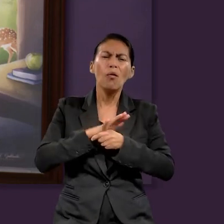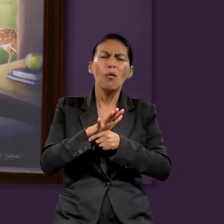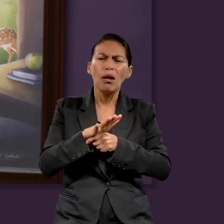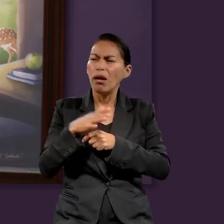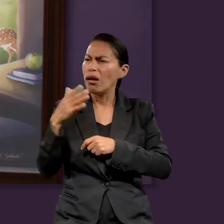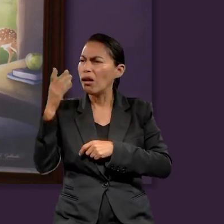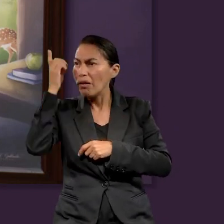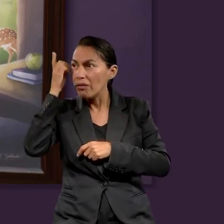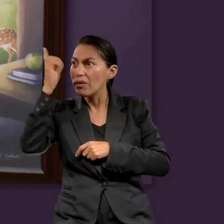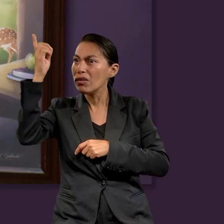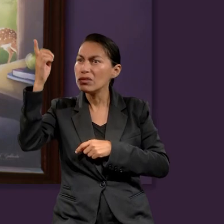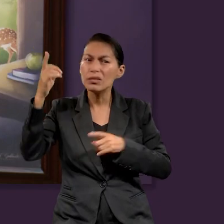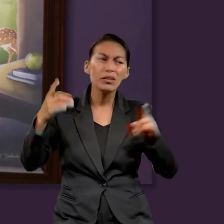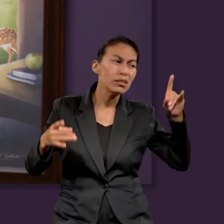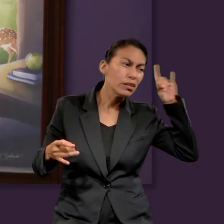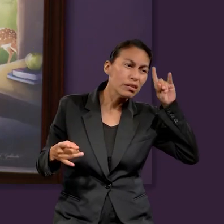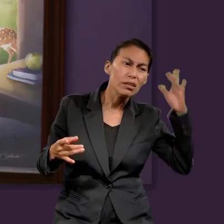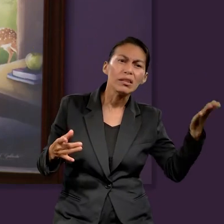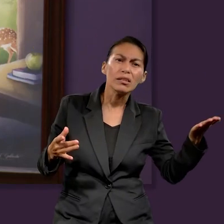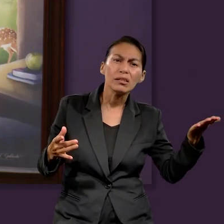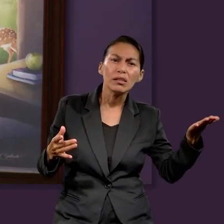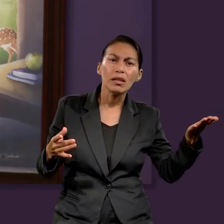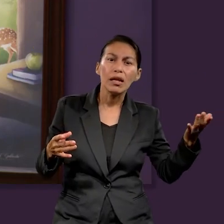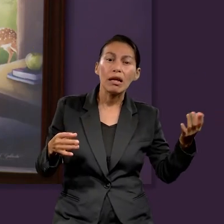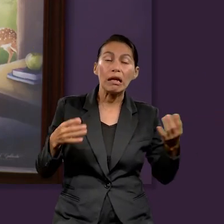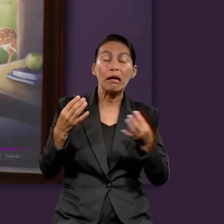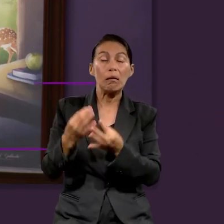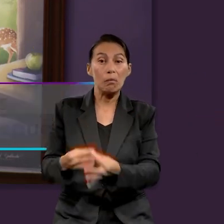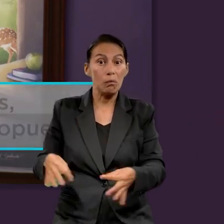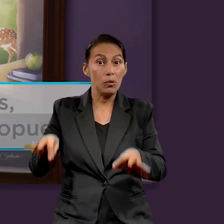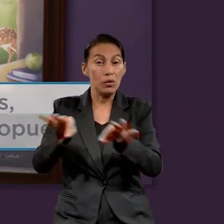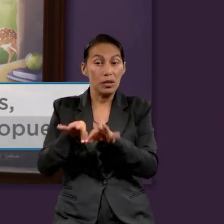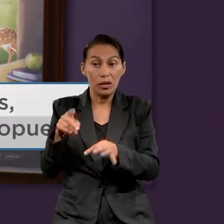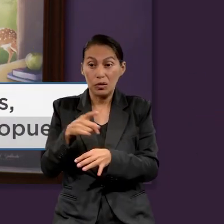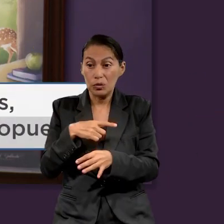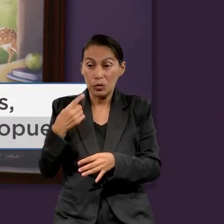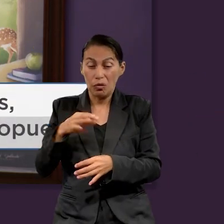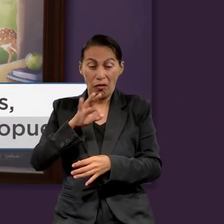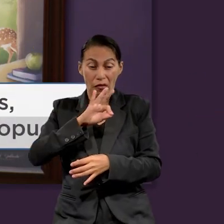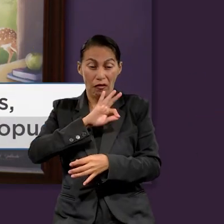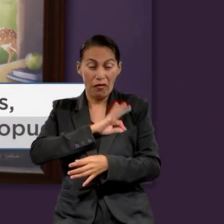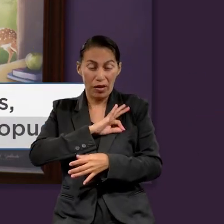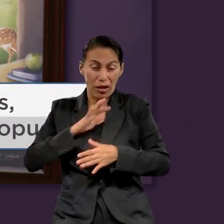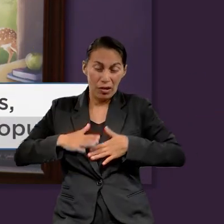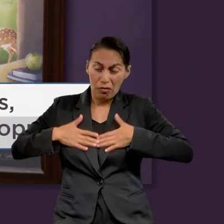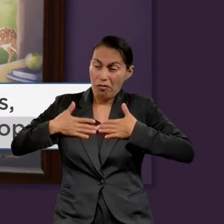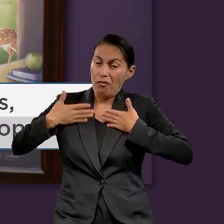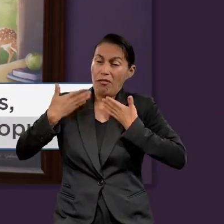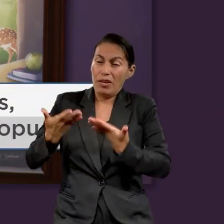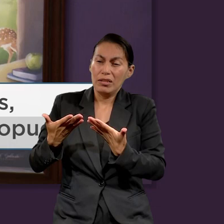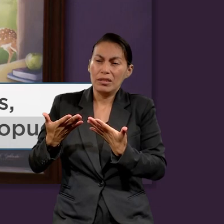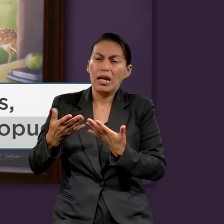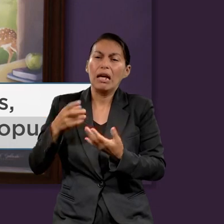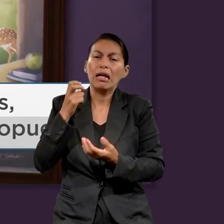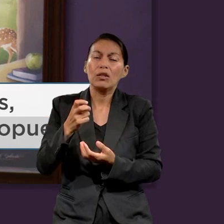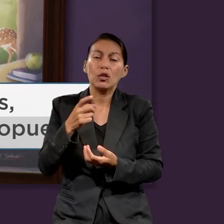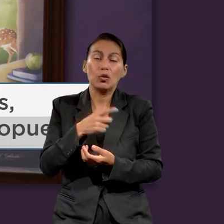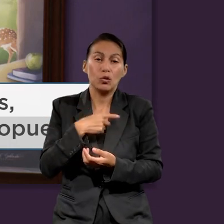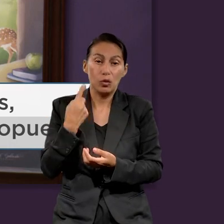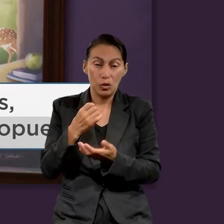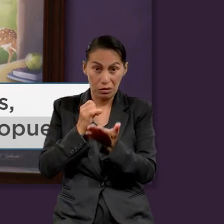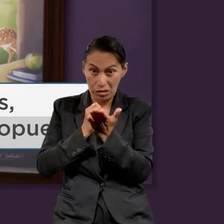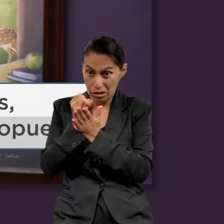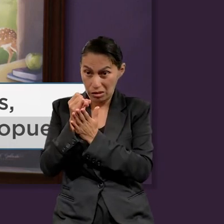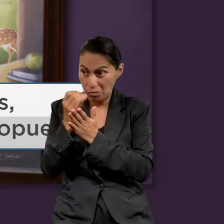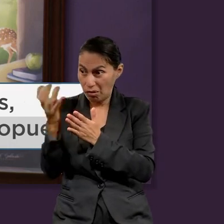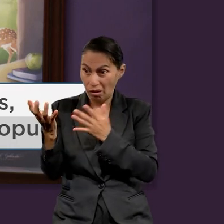nuestra fe en qué vamos a empezar a basar nuestra fe porque la fe en estos tiempos es súper importante estamos cerca de los tiempos